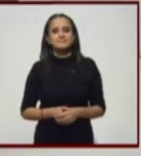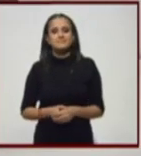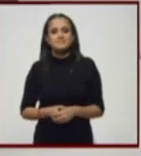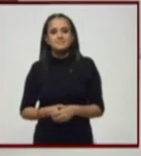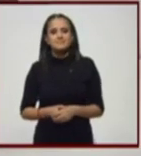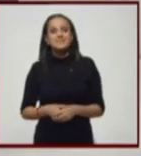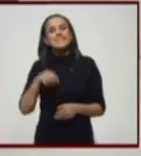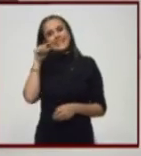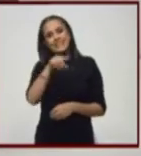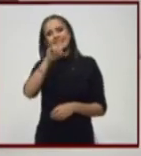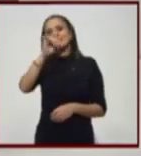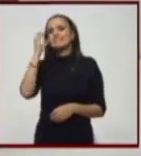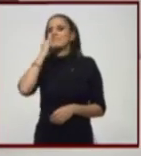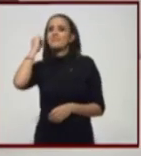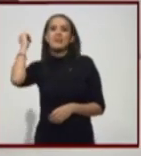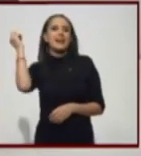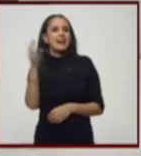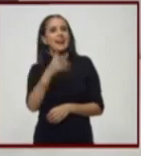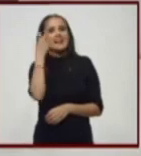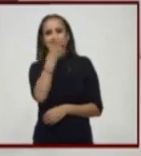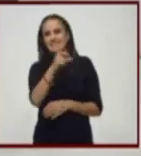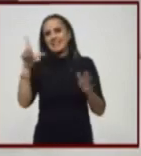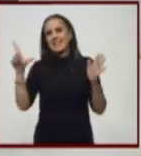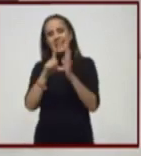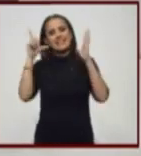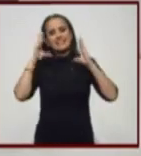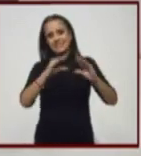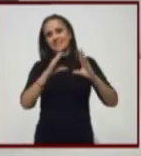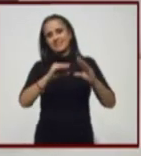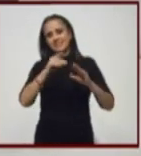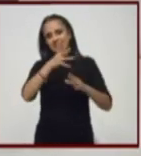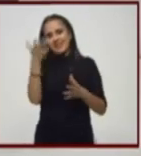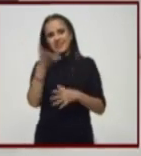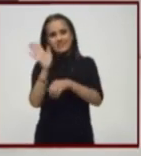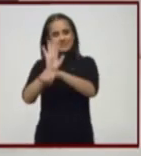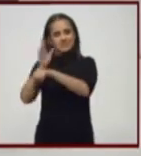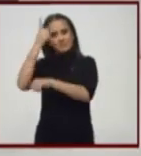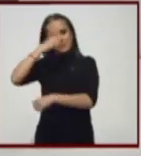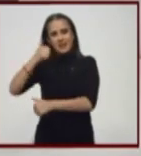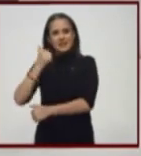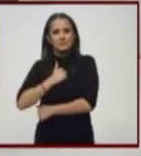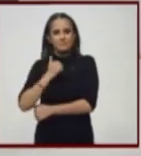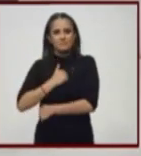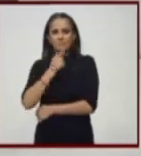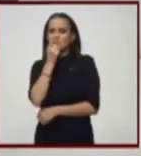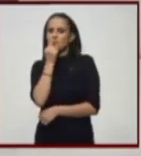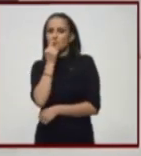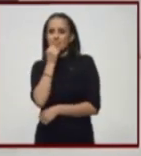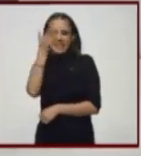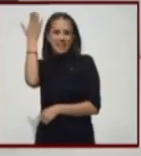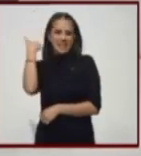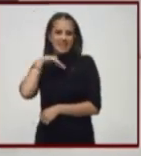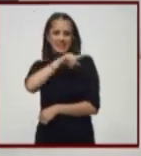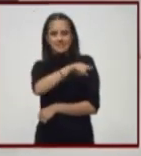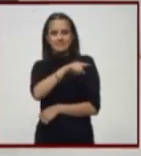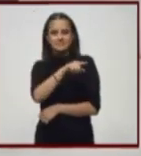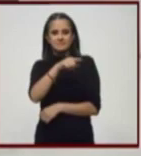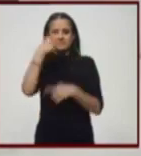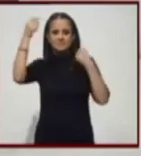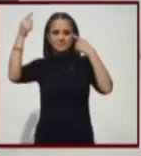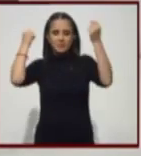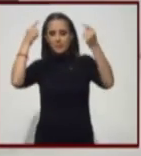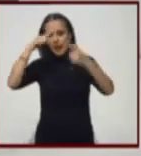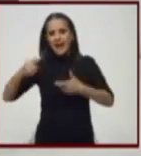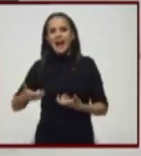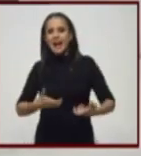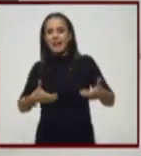qué maravillosa lección para los cadetes están por salir a las carreteras